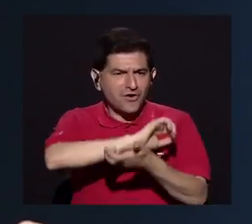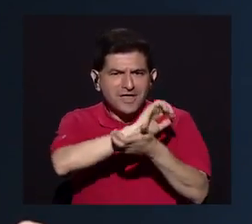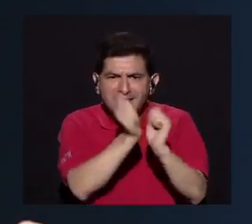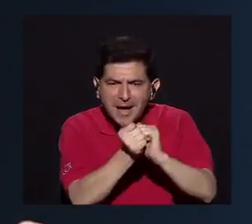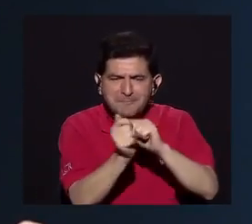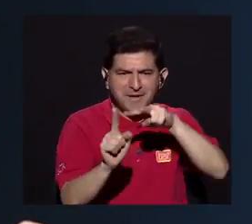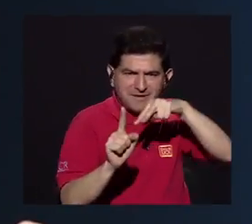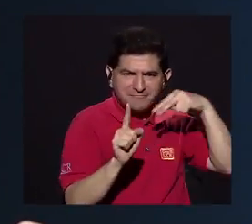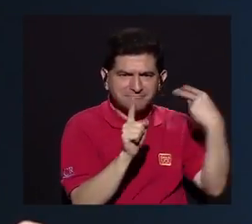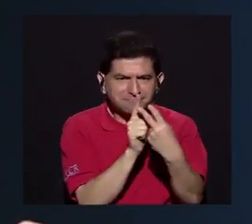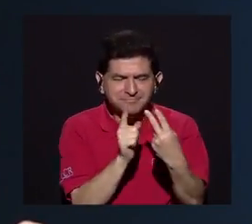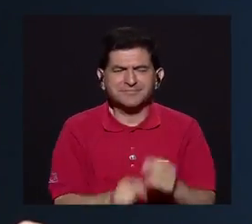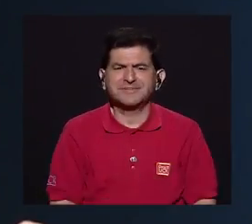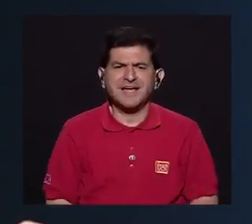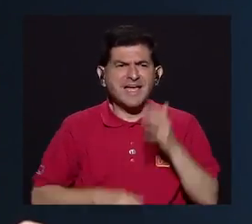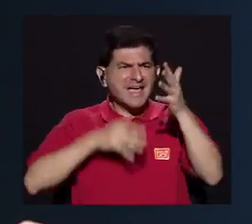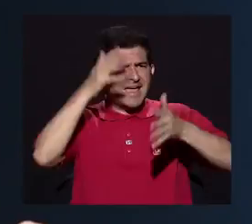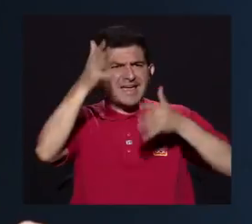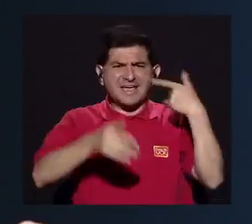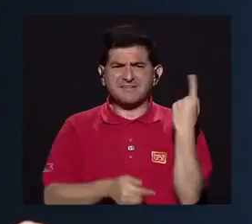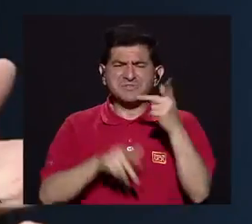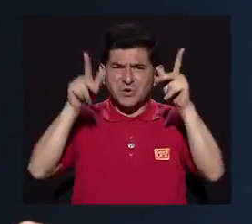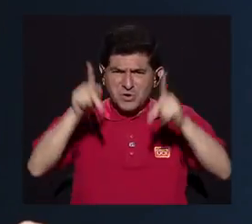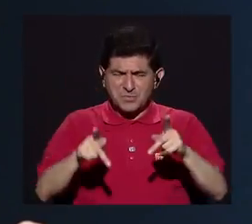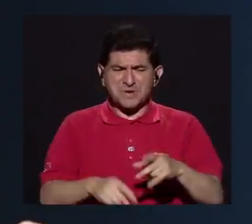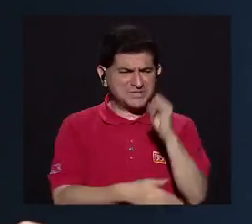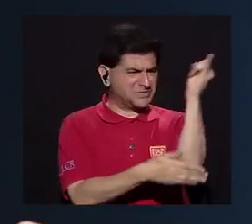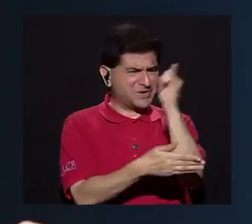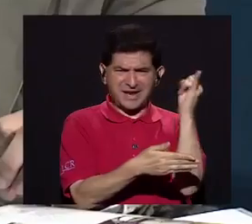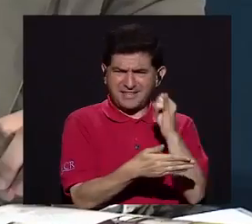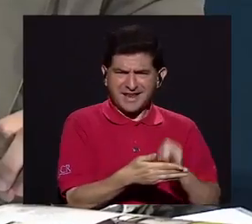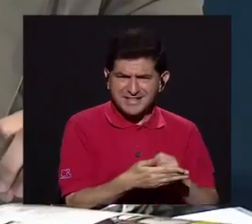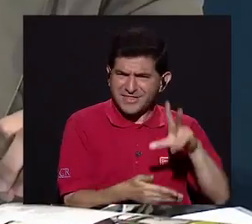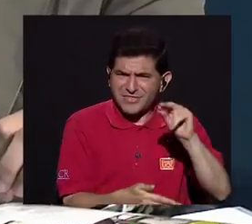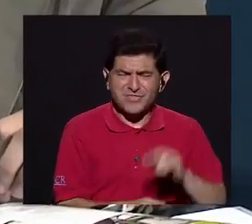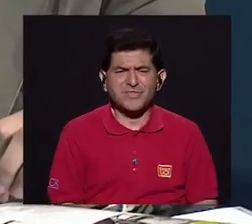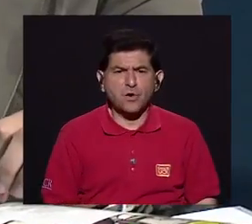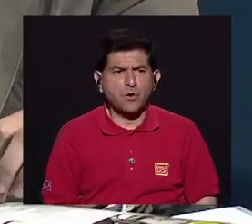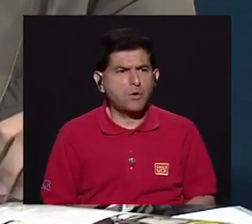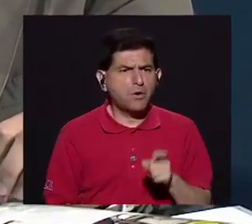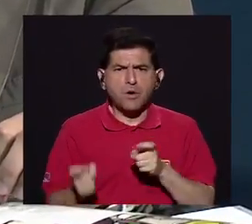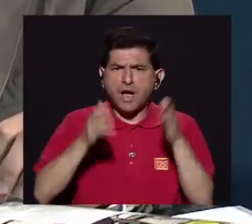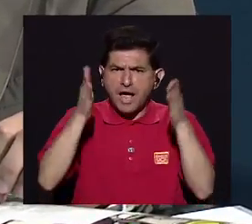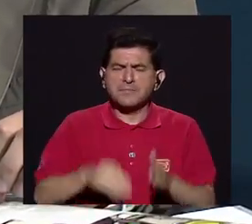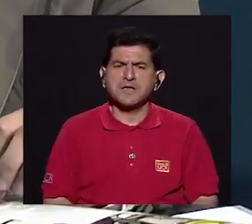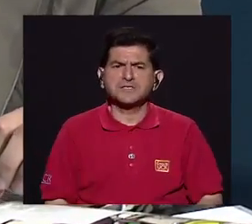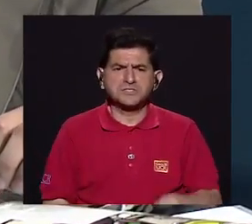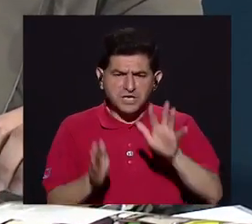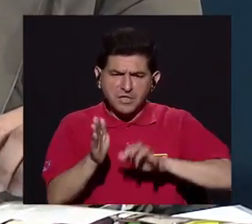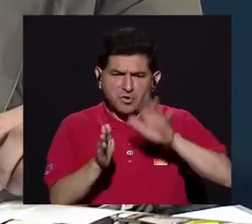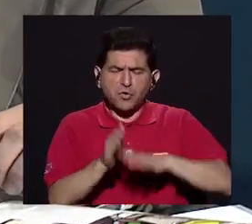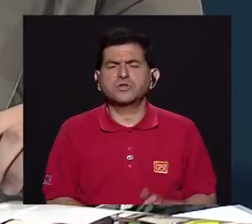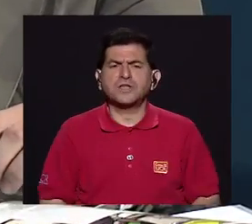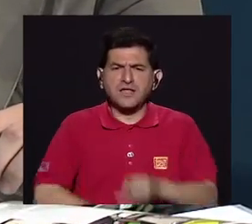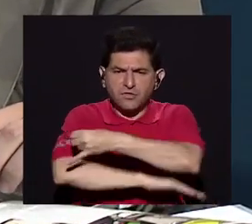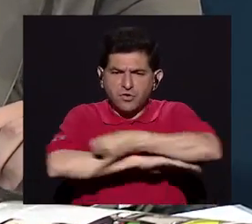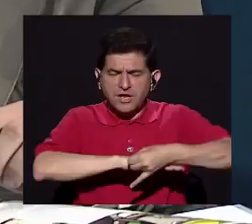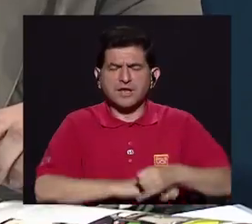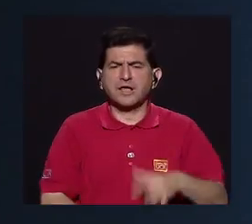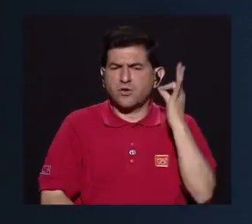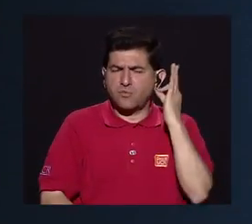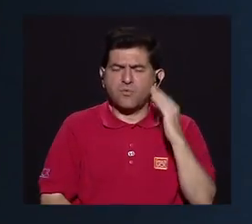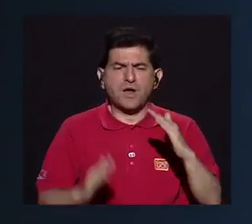el paradigma de que no, la creatividad no nada más es para la gente dedicada a las bellas artes. Uh-huh. Un administrador, un contador, un ingeniero lo aplica, un ama de